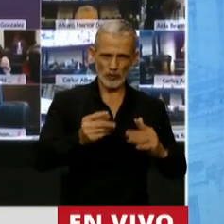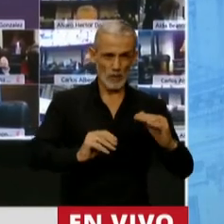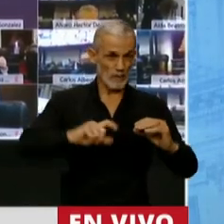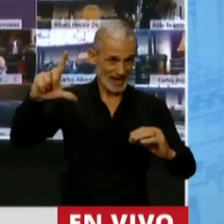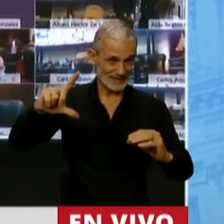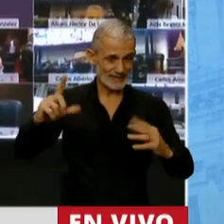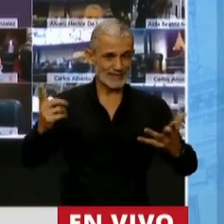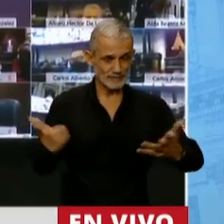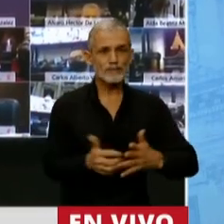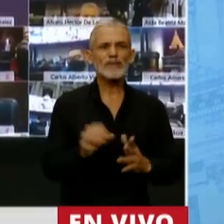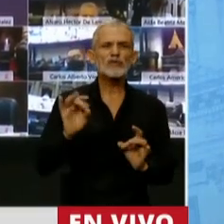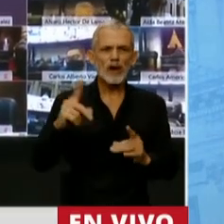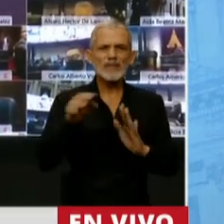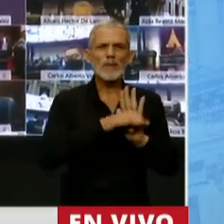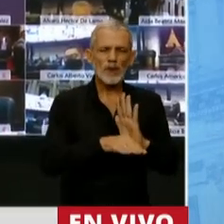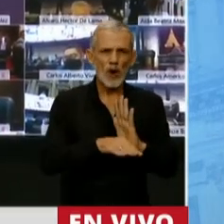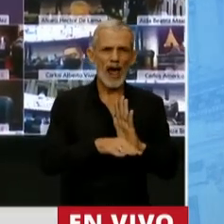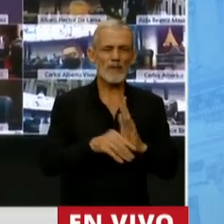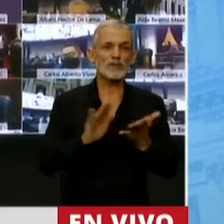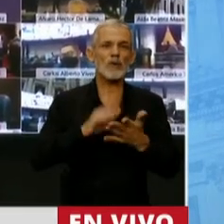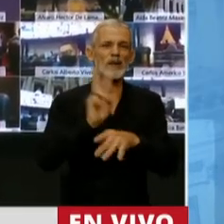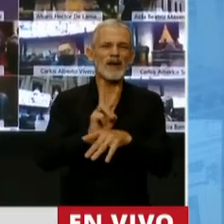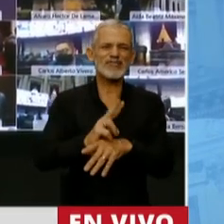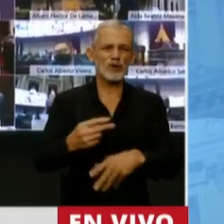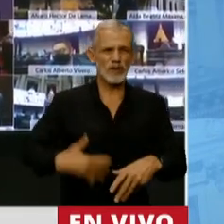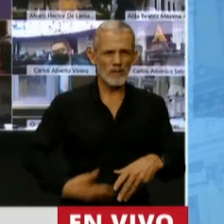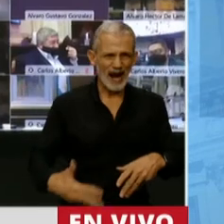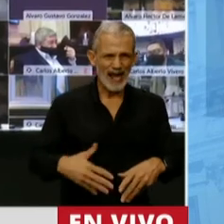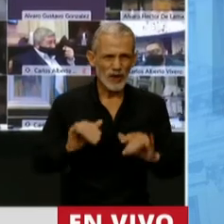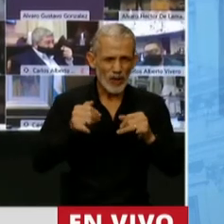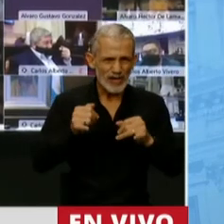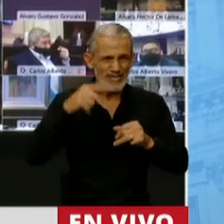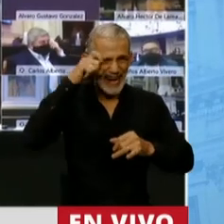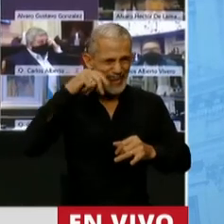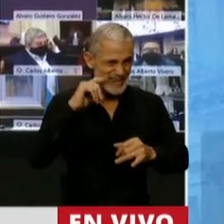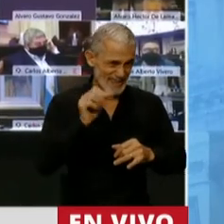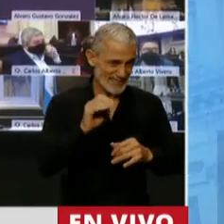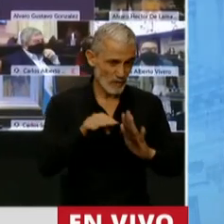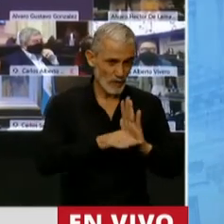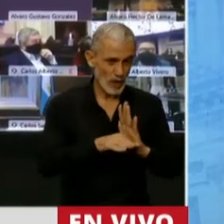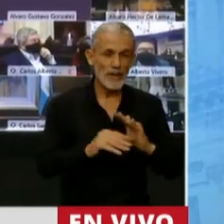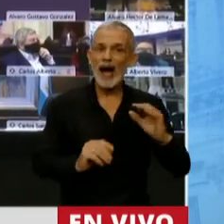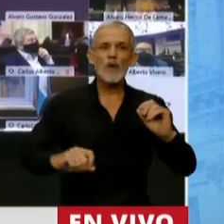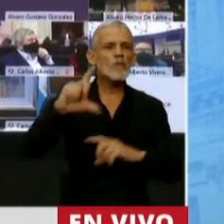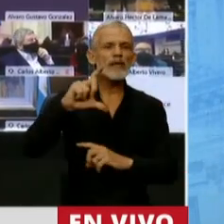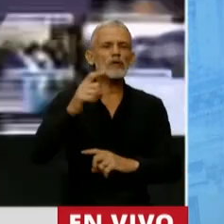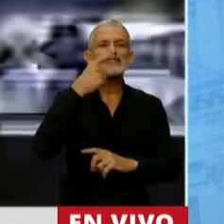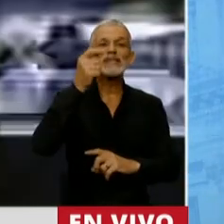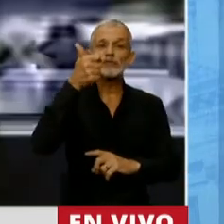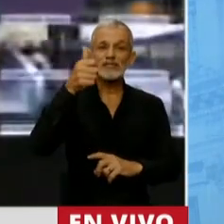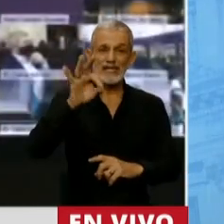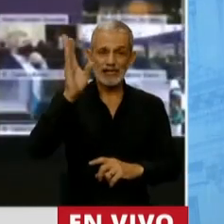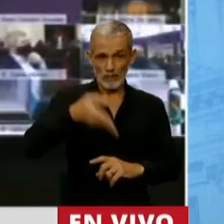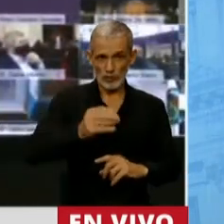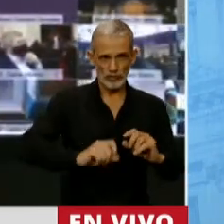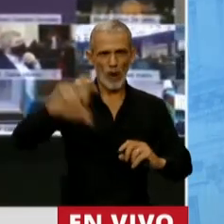94.9%. Solo en el programa de prevención de embarazo adolescente, el programa ENIA, el aumento representa el 160%